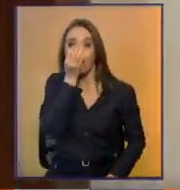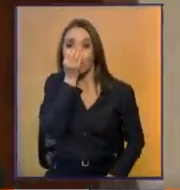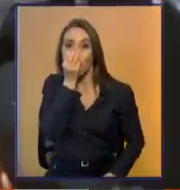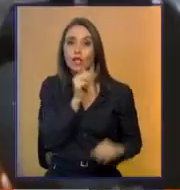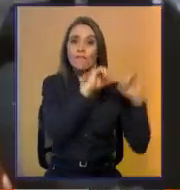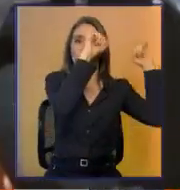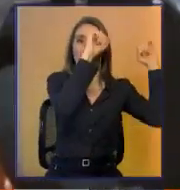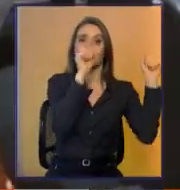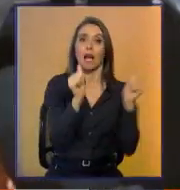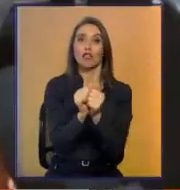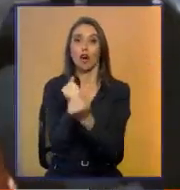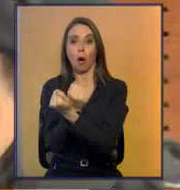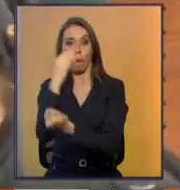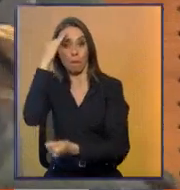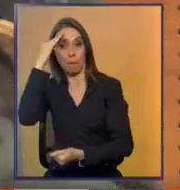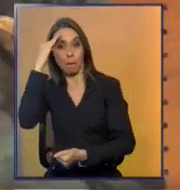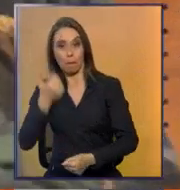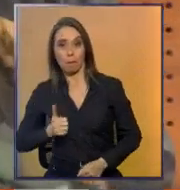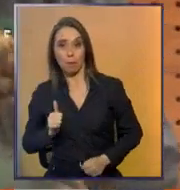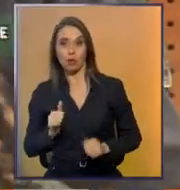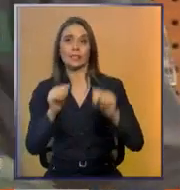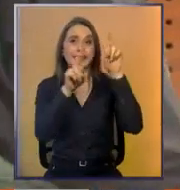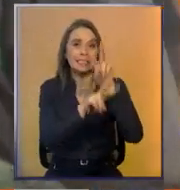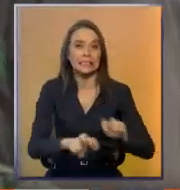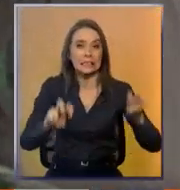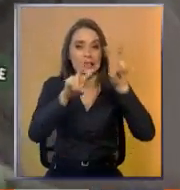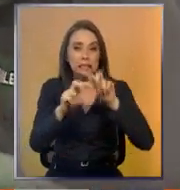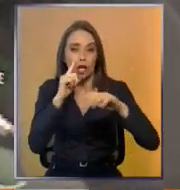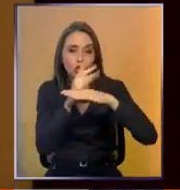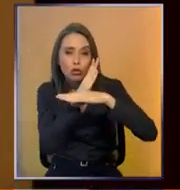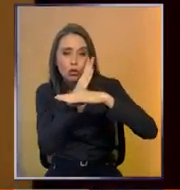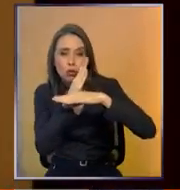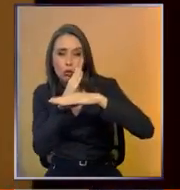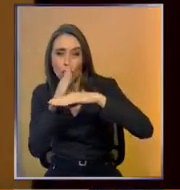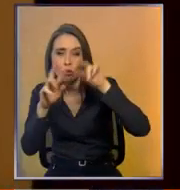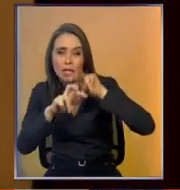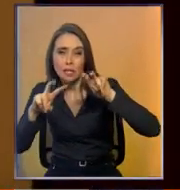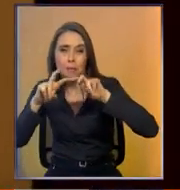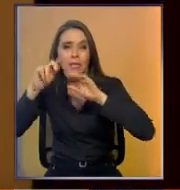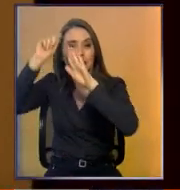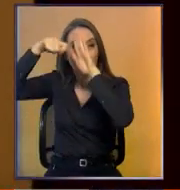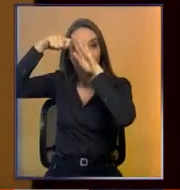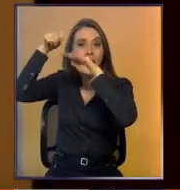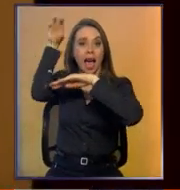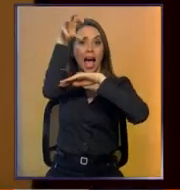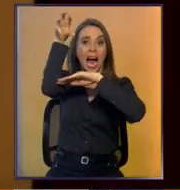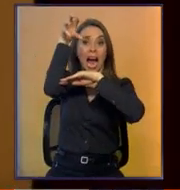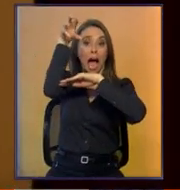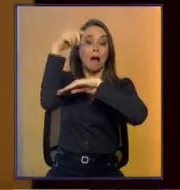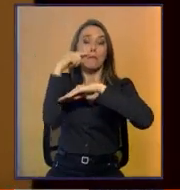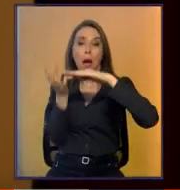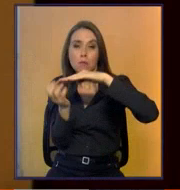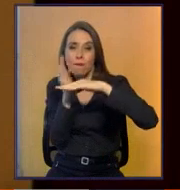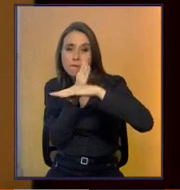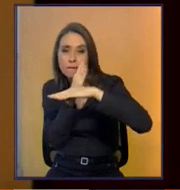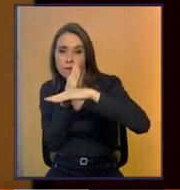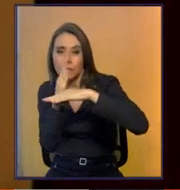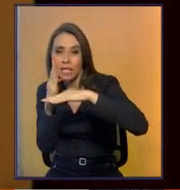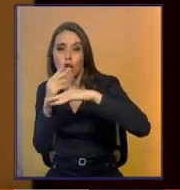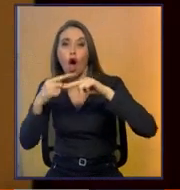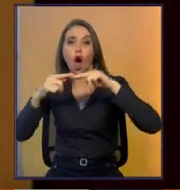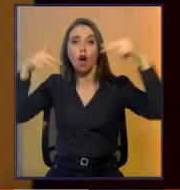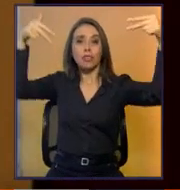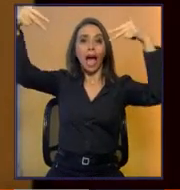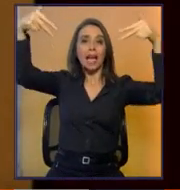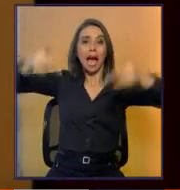con la policía debieron indagar cada detalle, sobre todo de las cámaras de seguridad del lugar y de sus